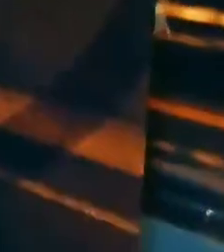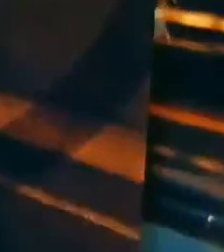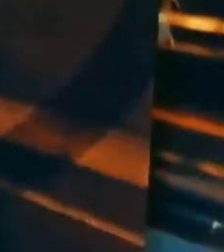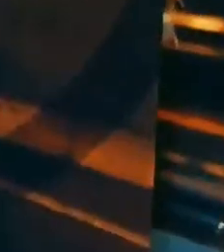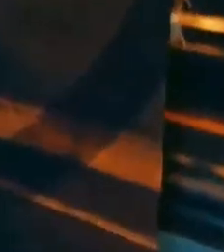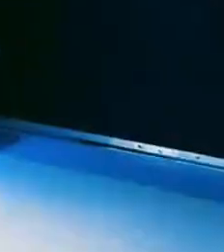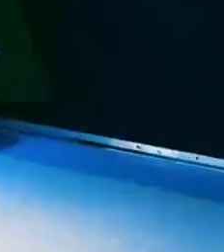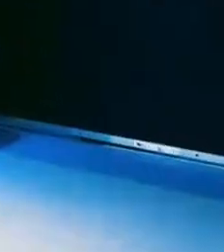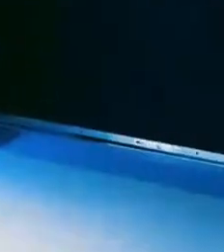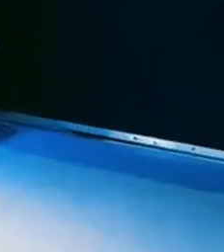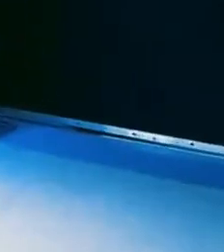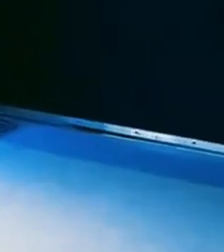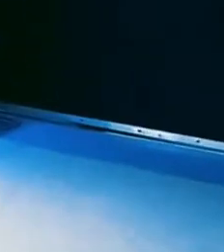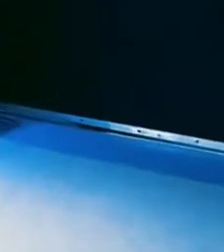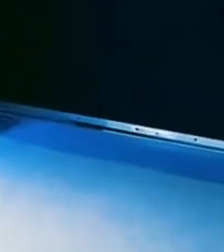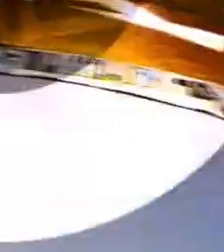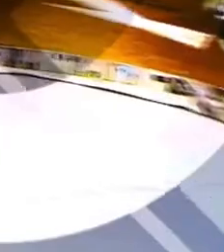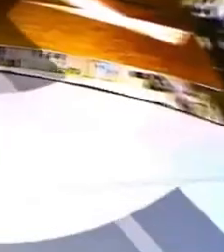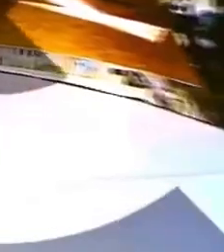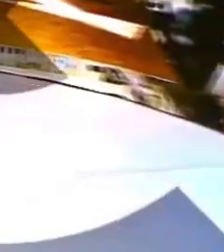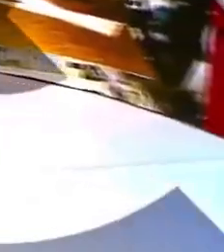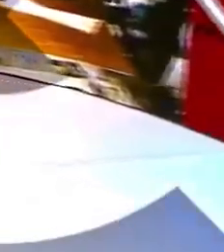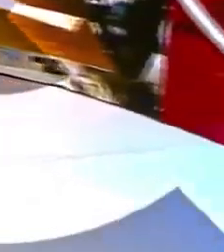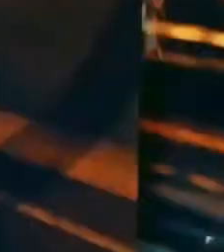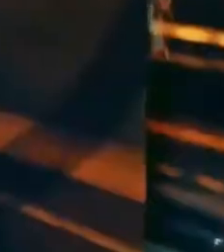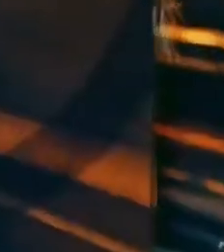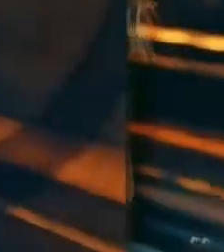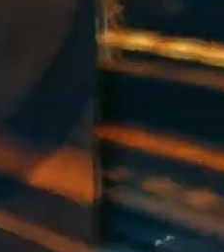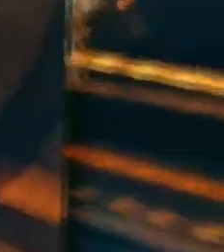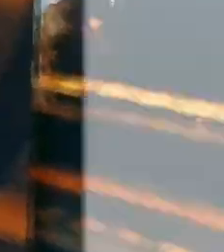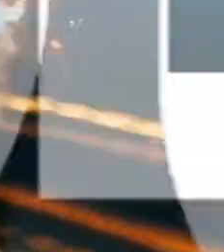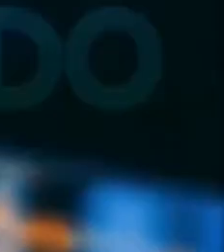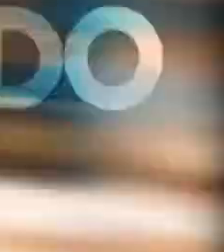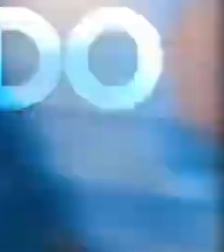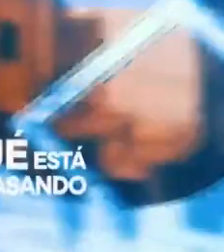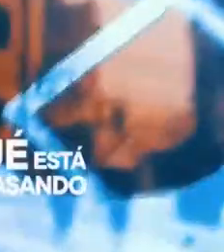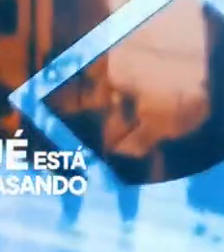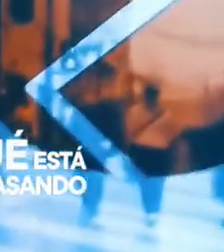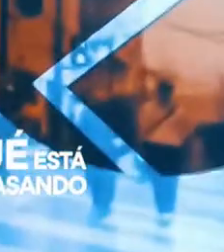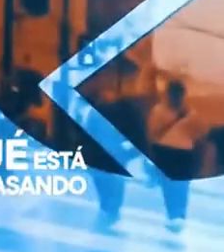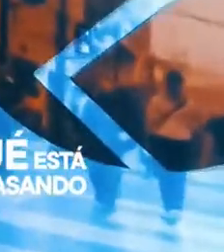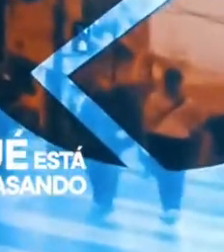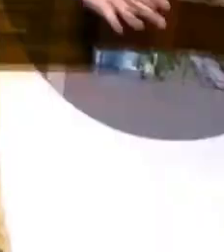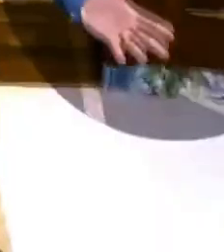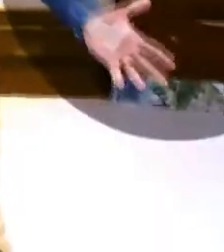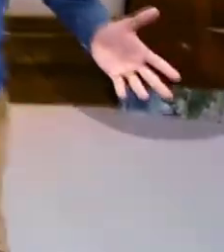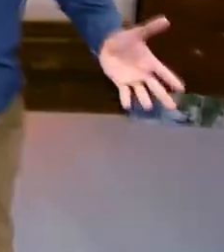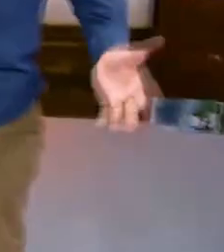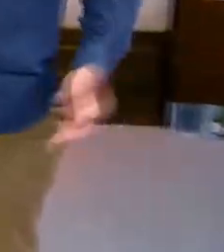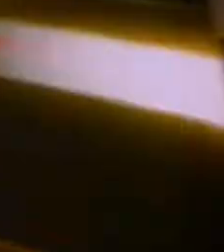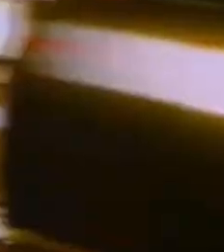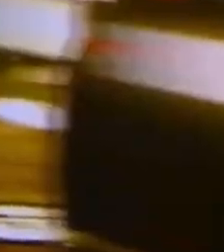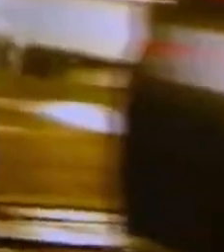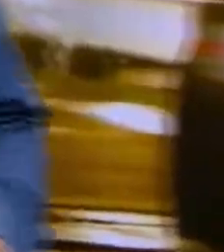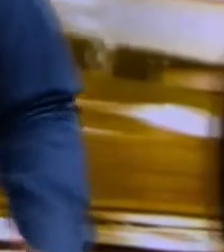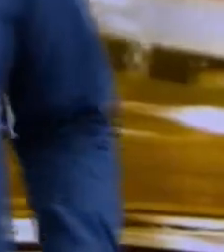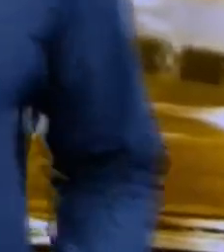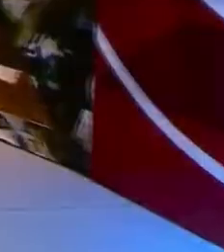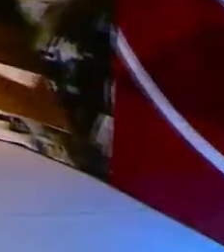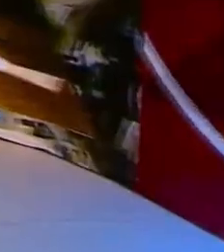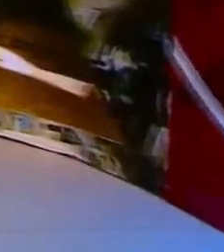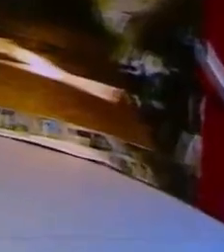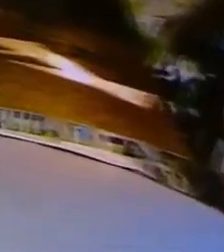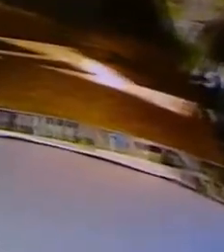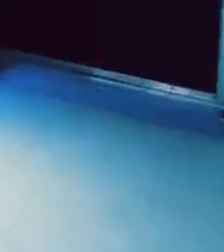Pasando, llega la información de primera mano con un estilo ágil y directo. ¿Qué está pasando? Reportes en vivo desde el mismo